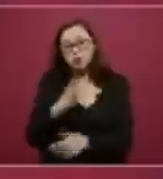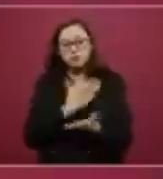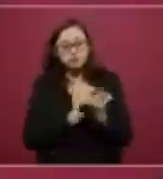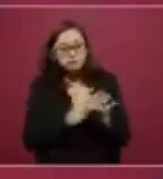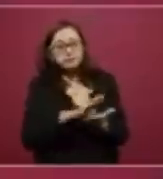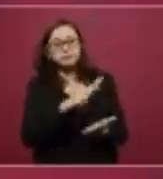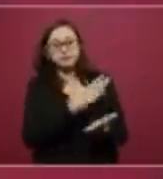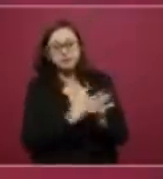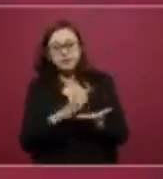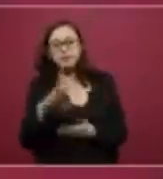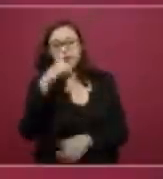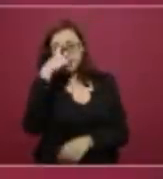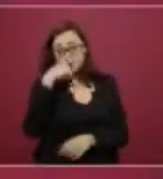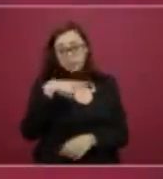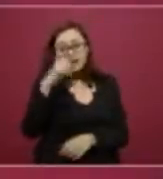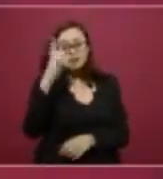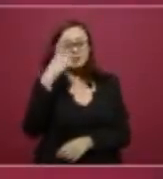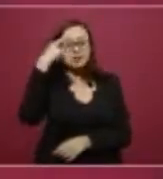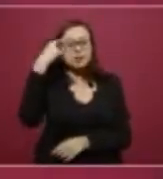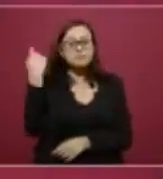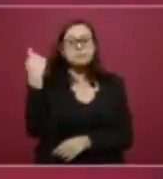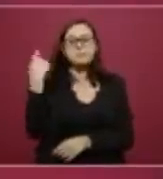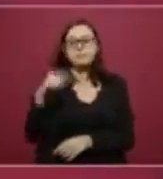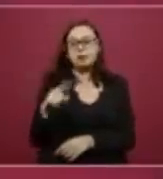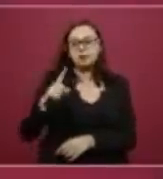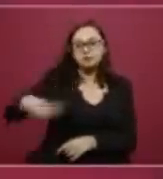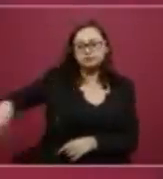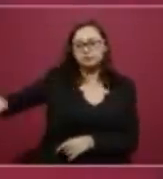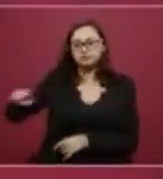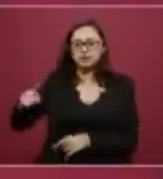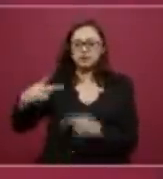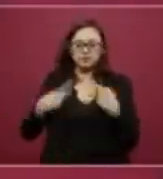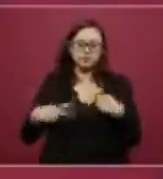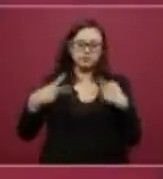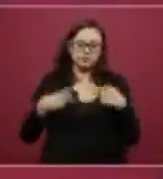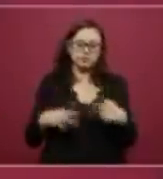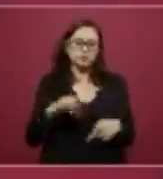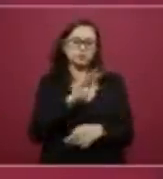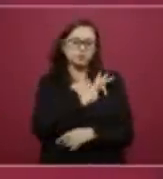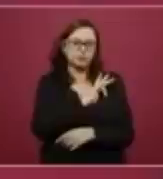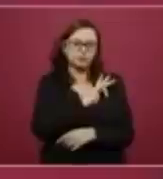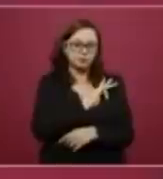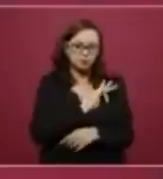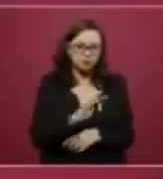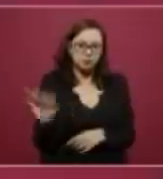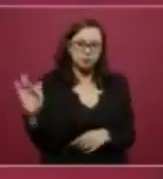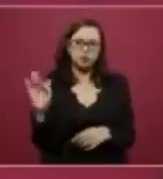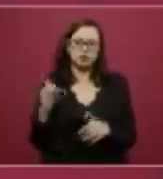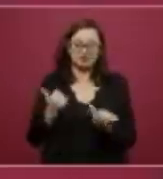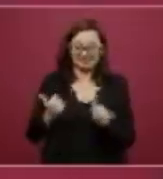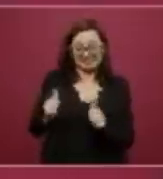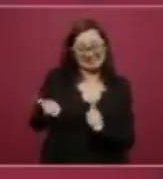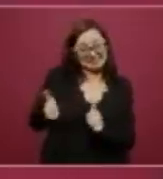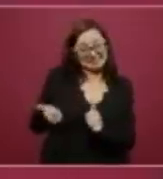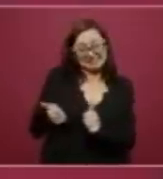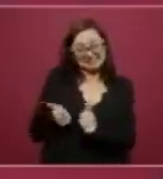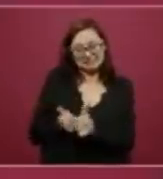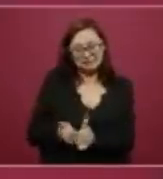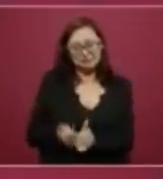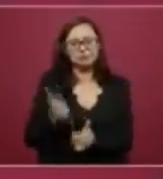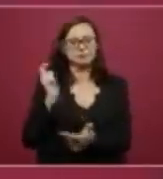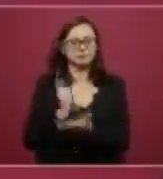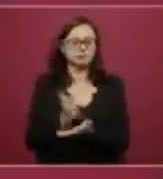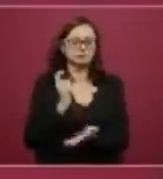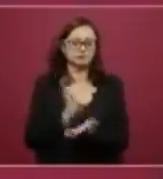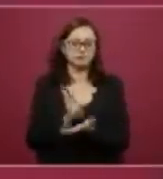facilidades para que estas personas puedan ponerse al día y puedan